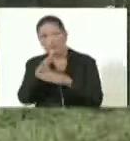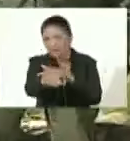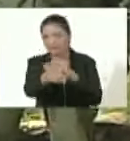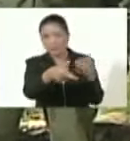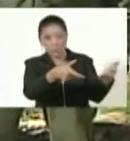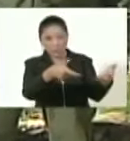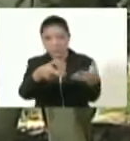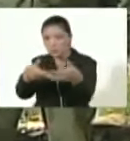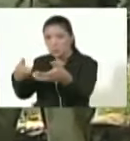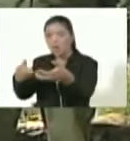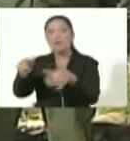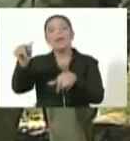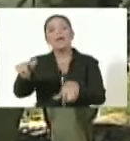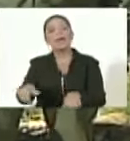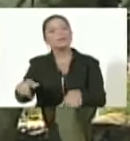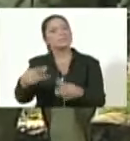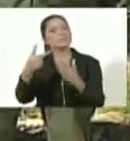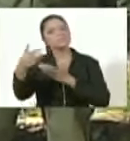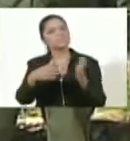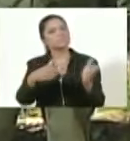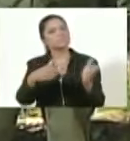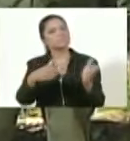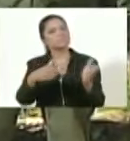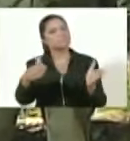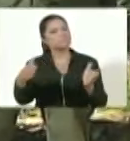Estas operaciones